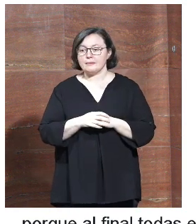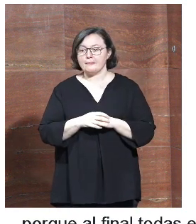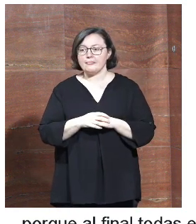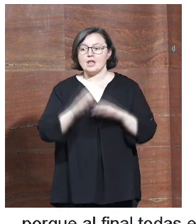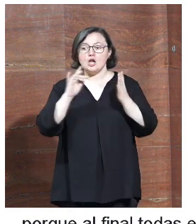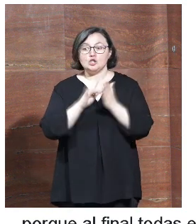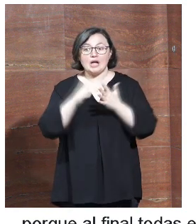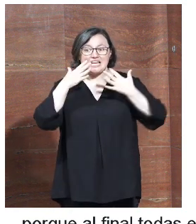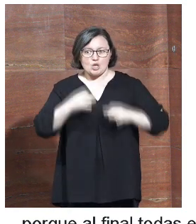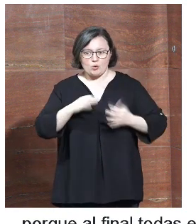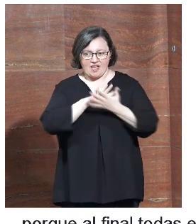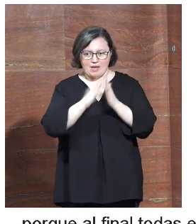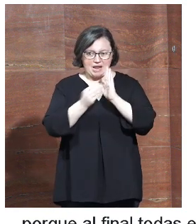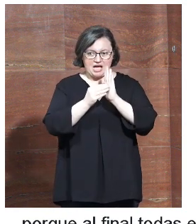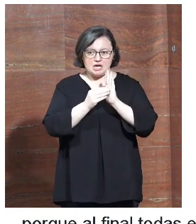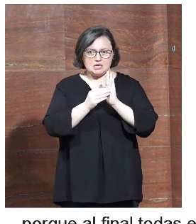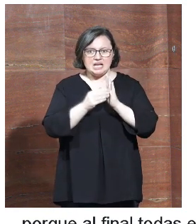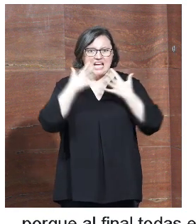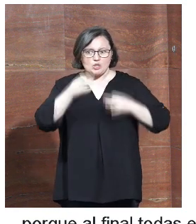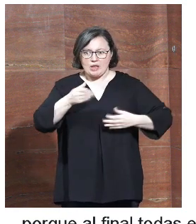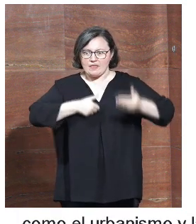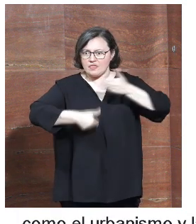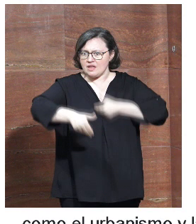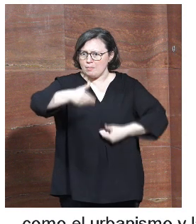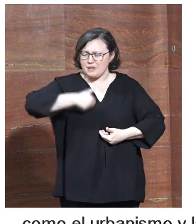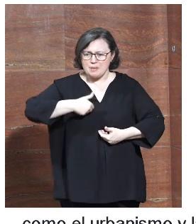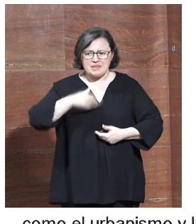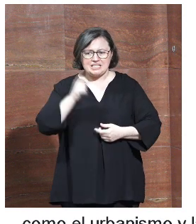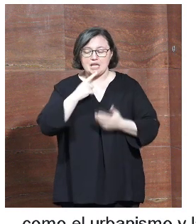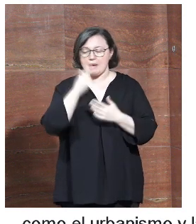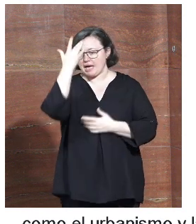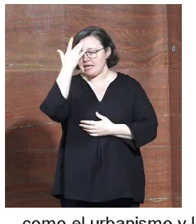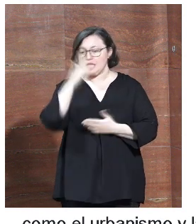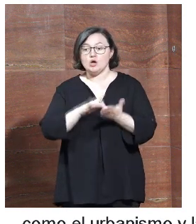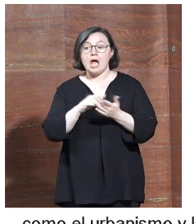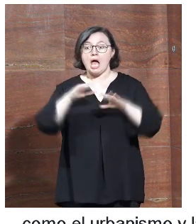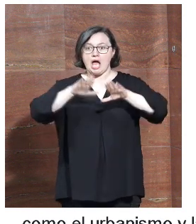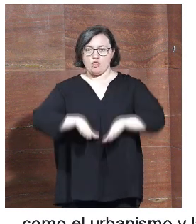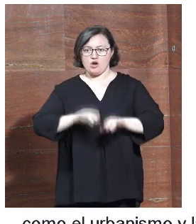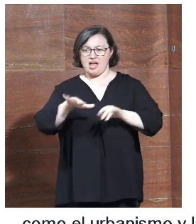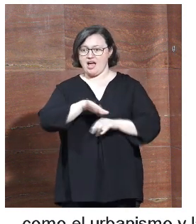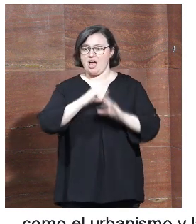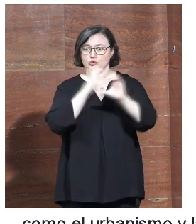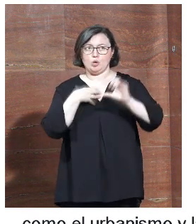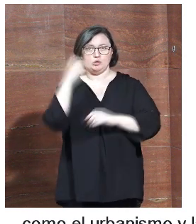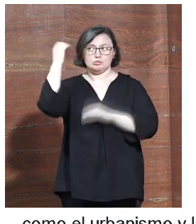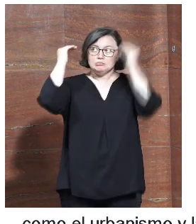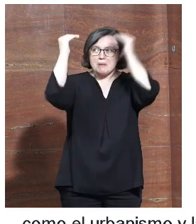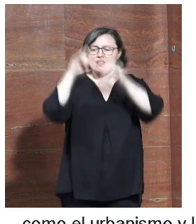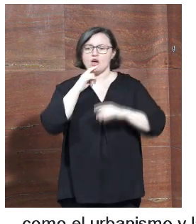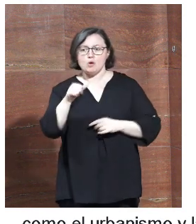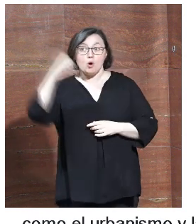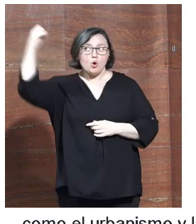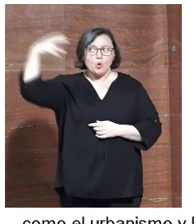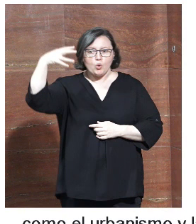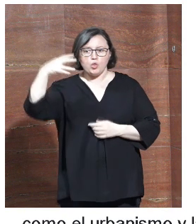Lo de seguridad, ¿no?, nos dábamos cuenta que eran demandas históricas, ¿no?, la parada demanda del autobús, ¿no?, el tema de la iluminación, que tenía mucho